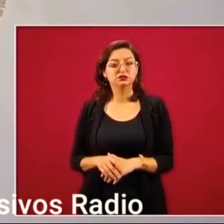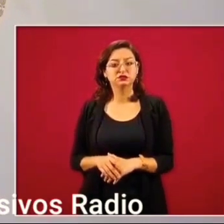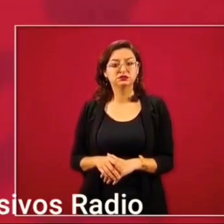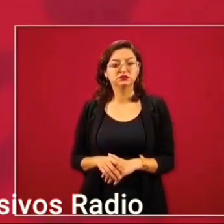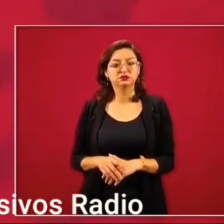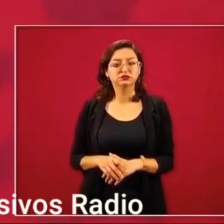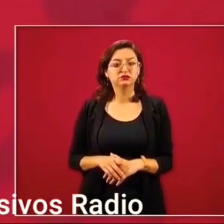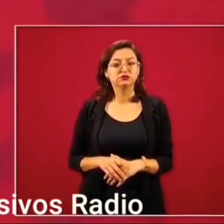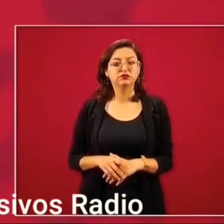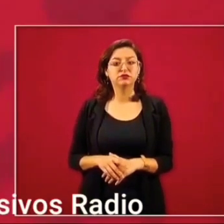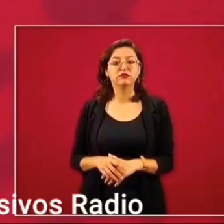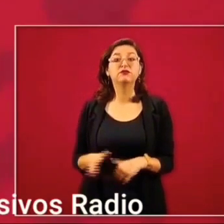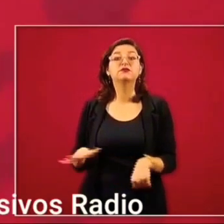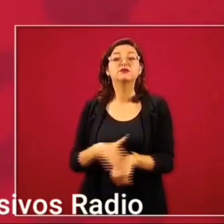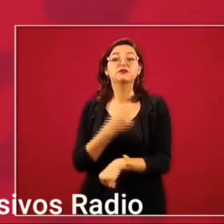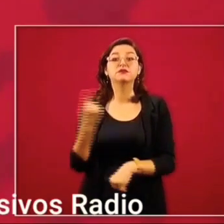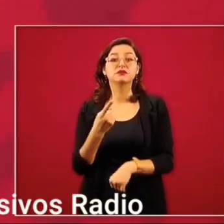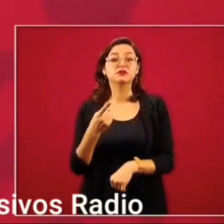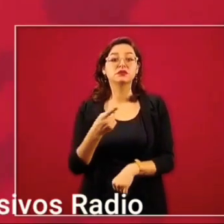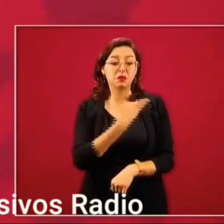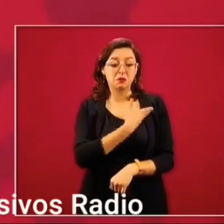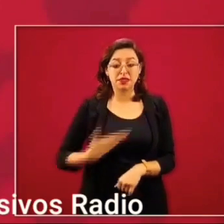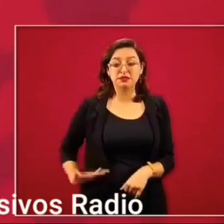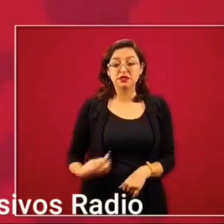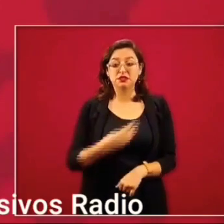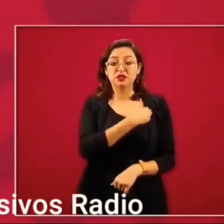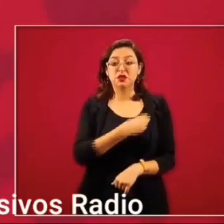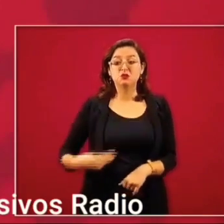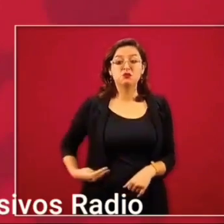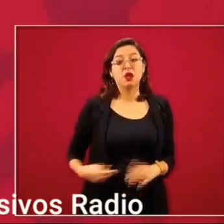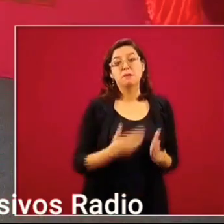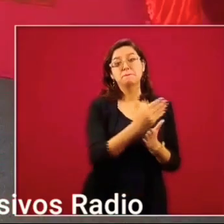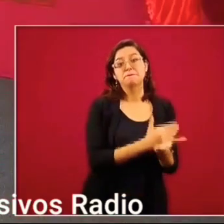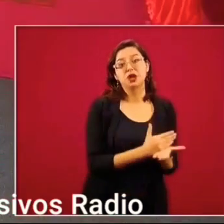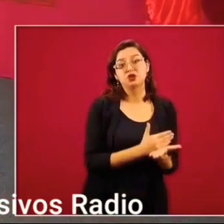porque se rayaban. No sé cómo esté ahora,